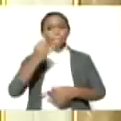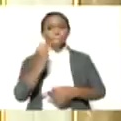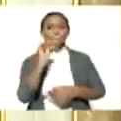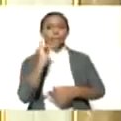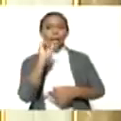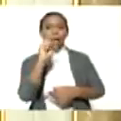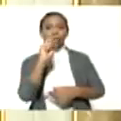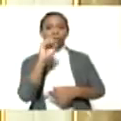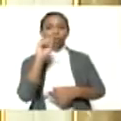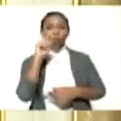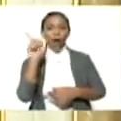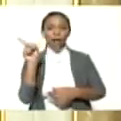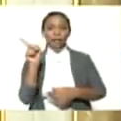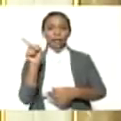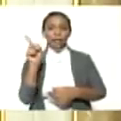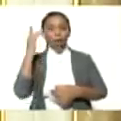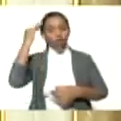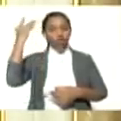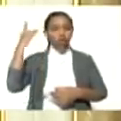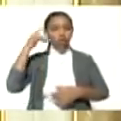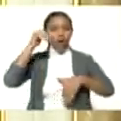del movimiento electoral del pueblo,